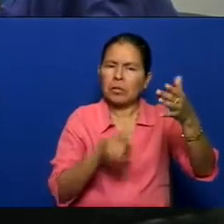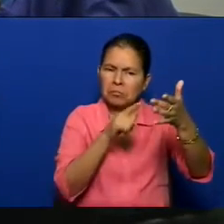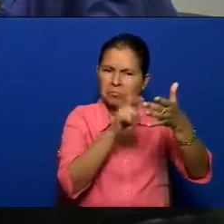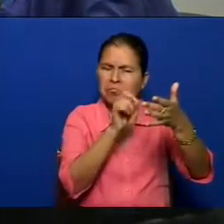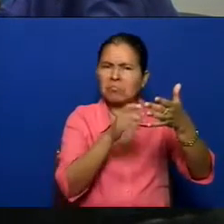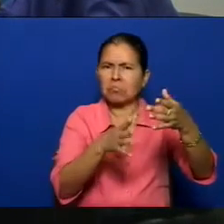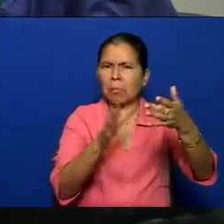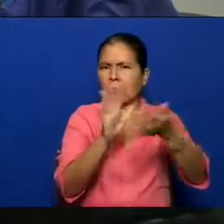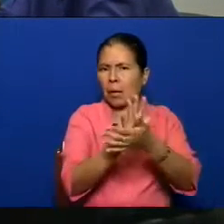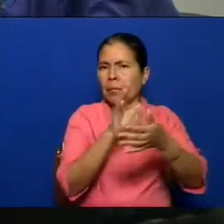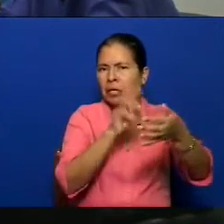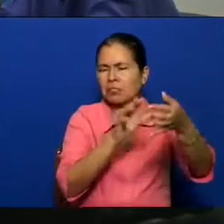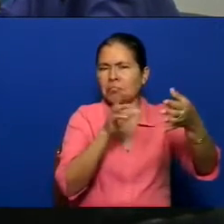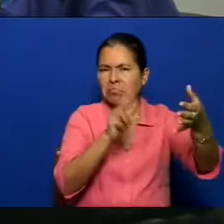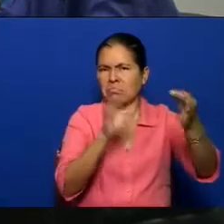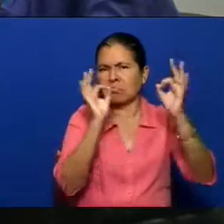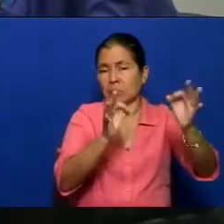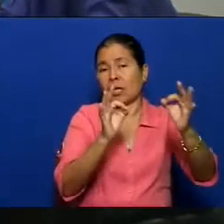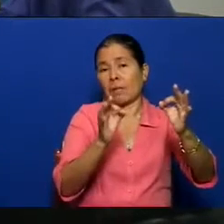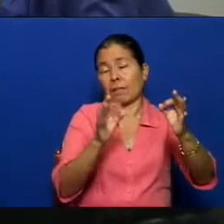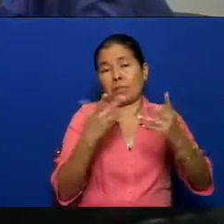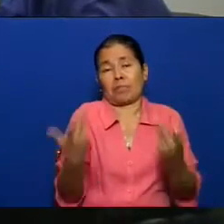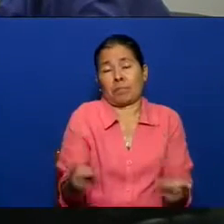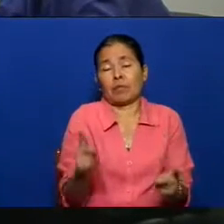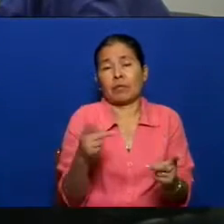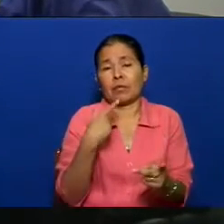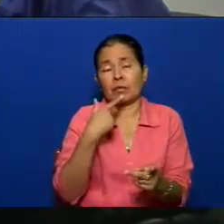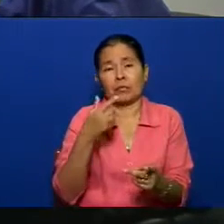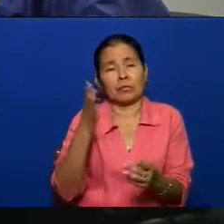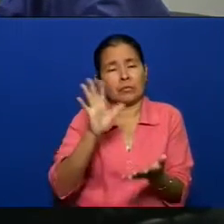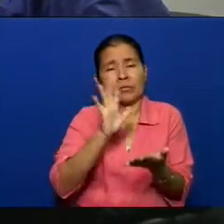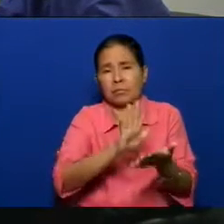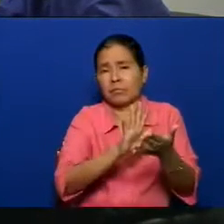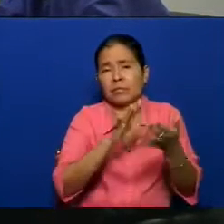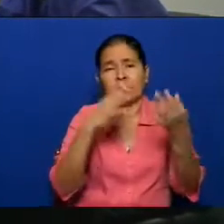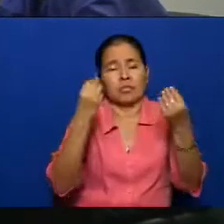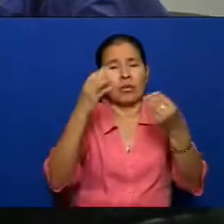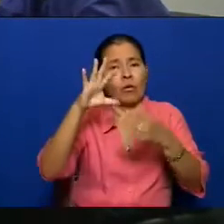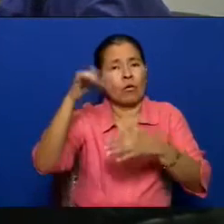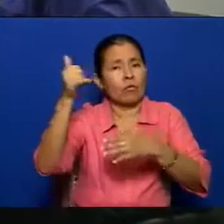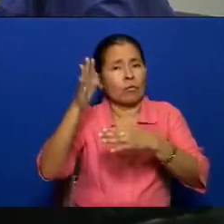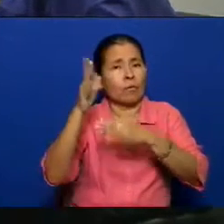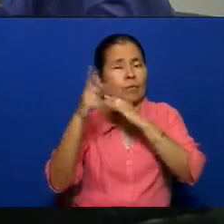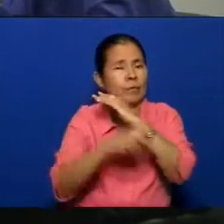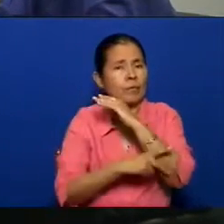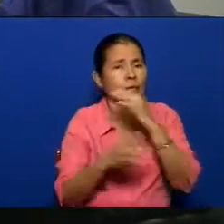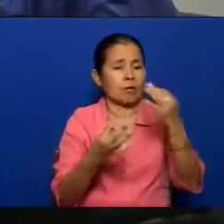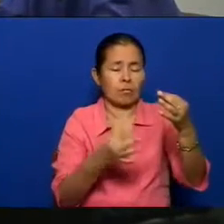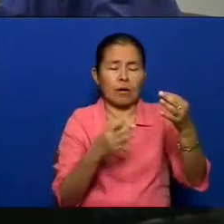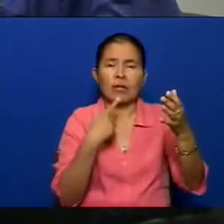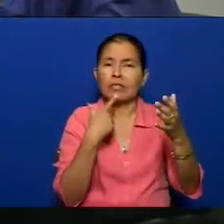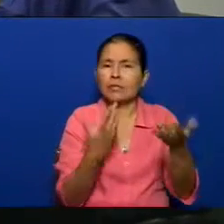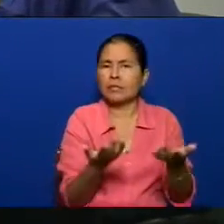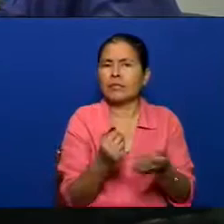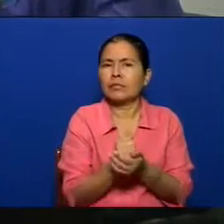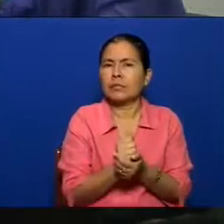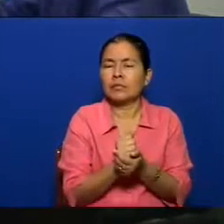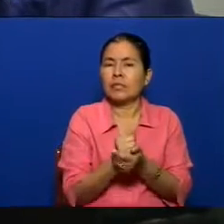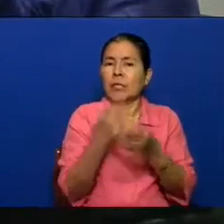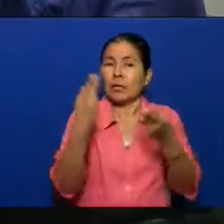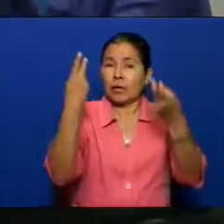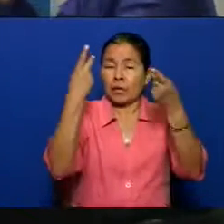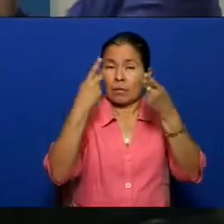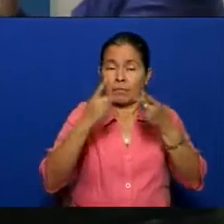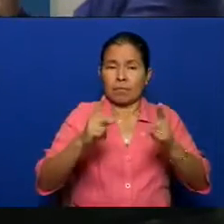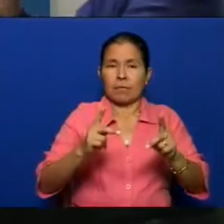en Nicaragua popularmente. No sé si ese dicho se use en otros países también. El mismo dicho se usa, así es. Pero